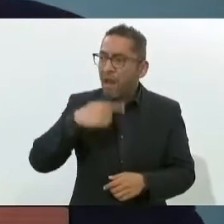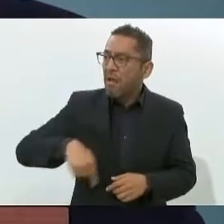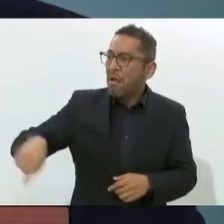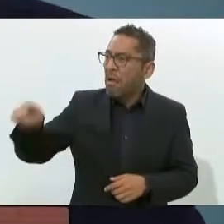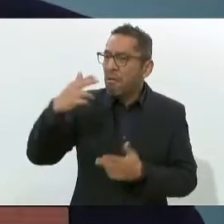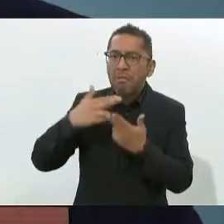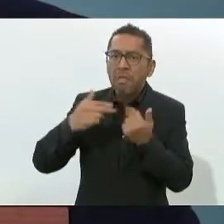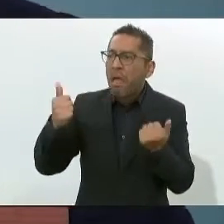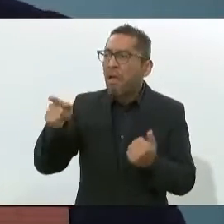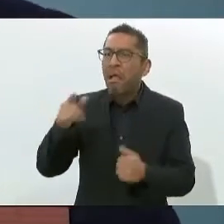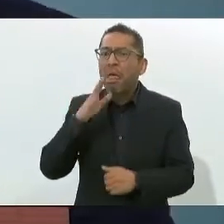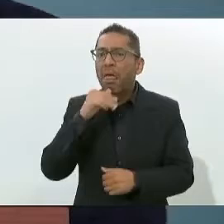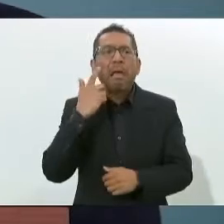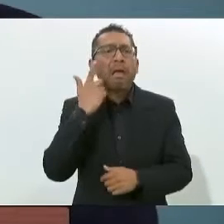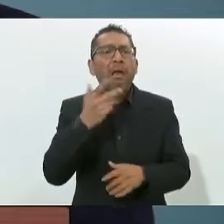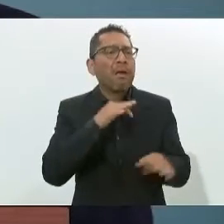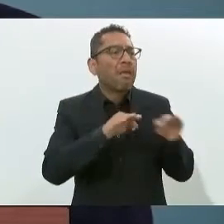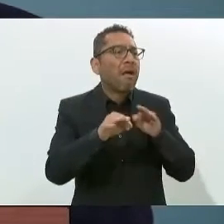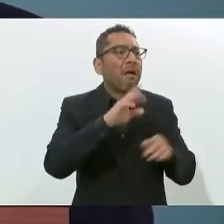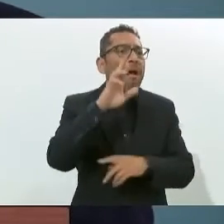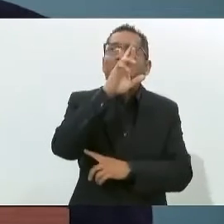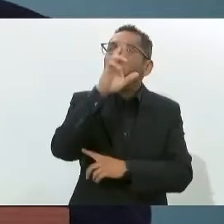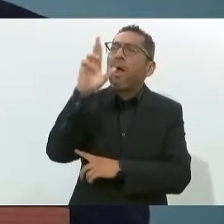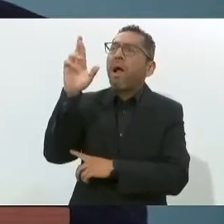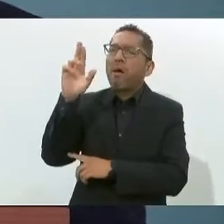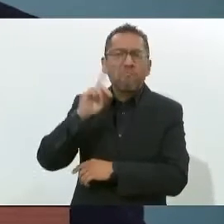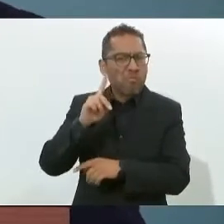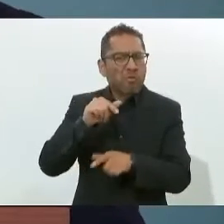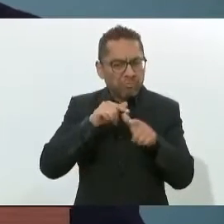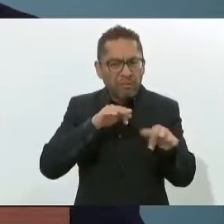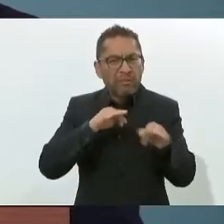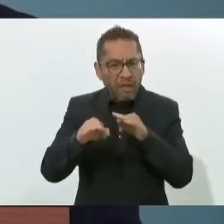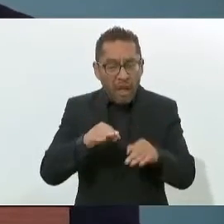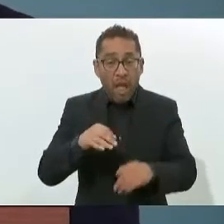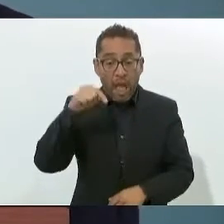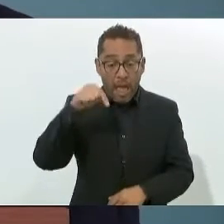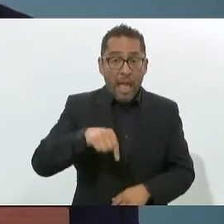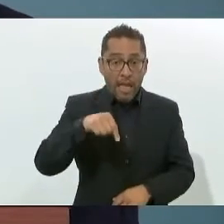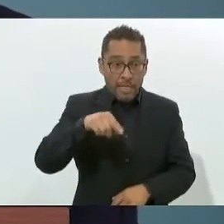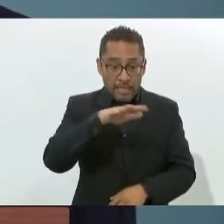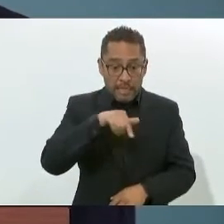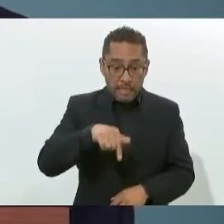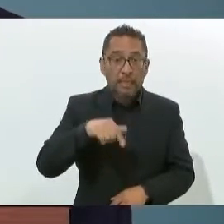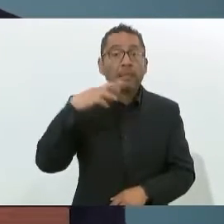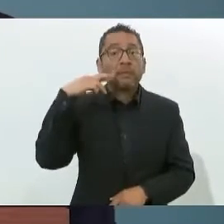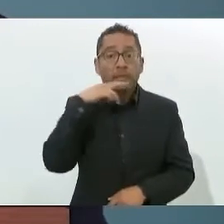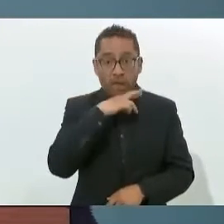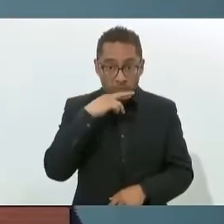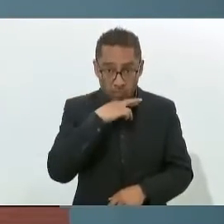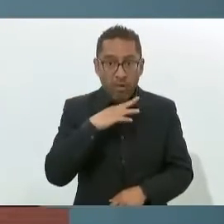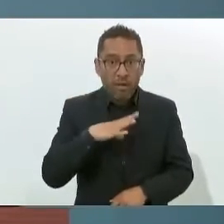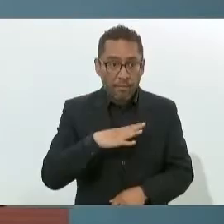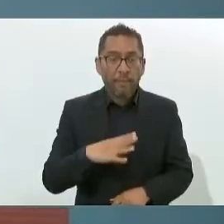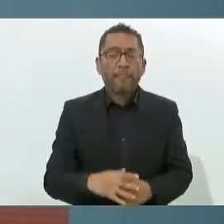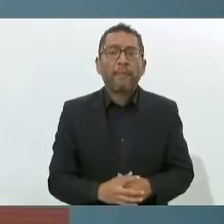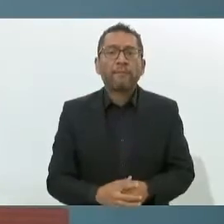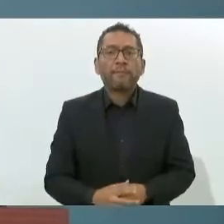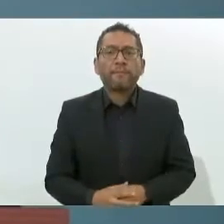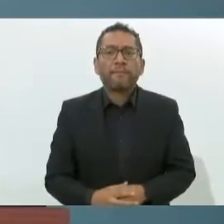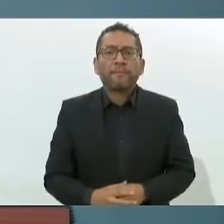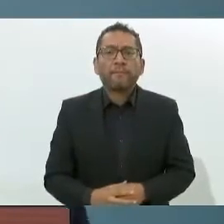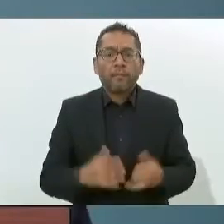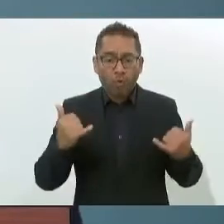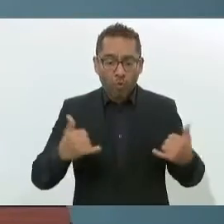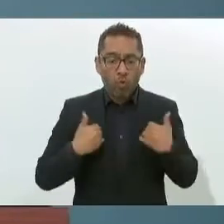la posibilidad de trabajo. Aquí en Zamora hay